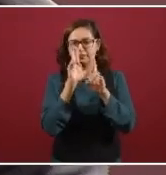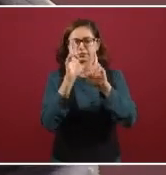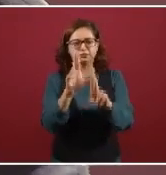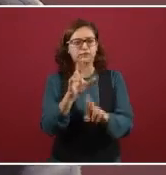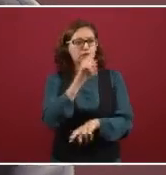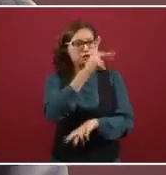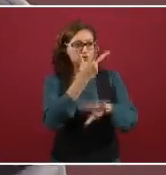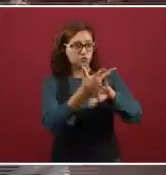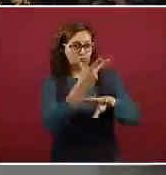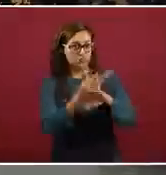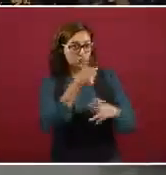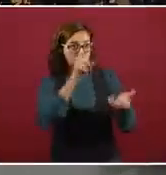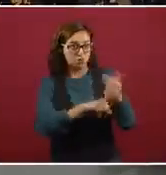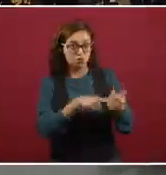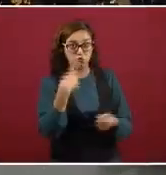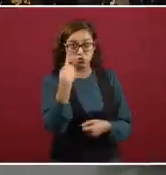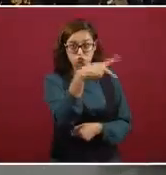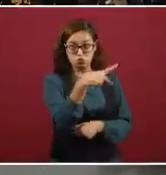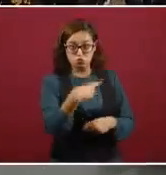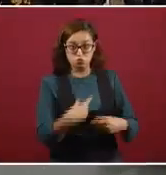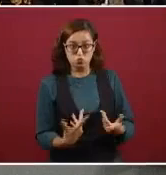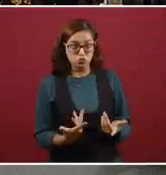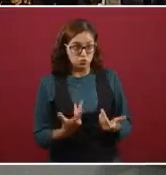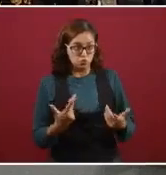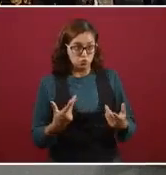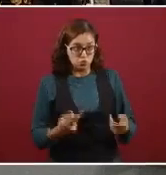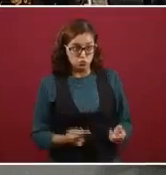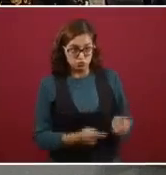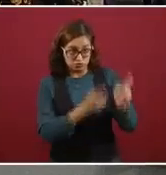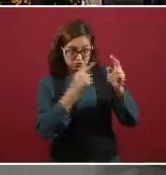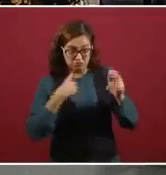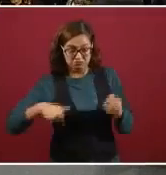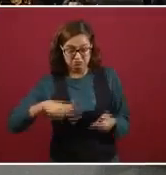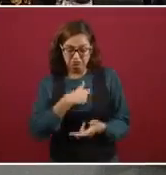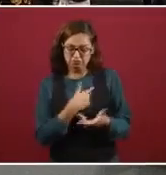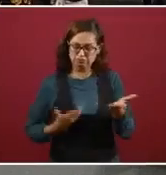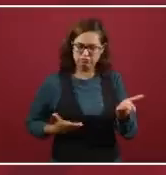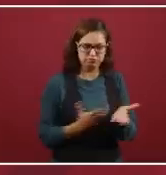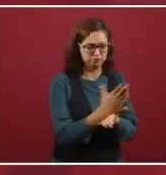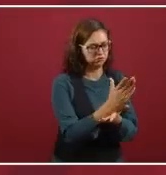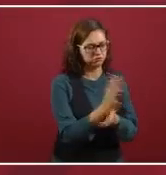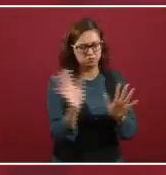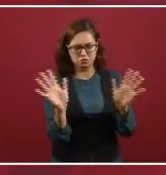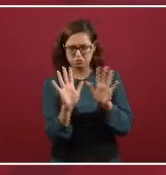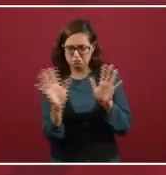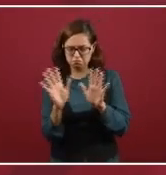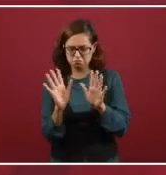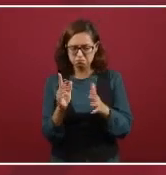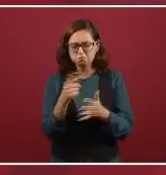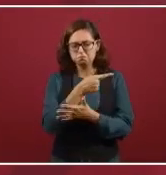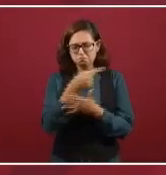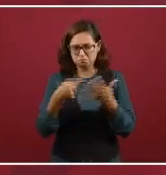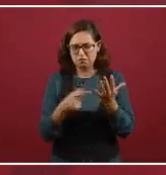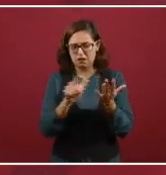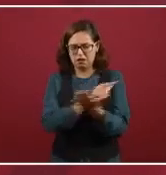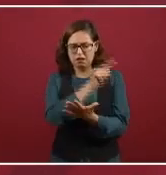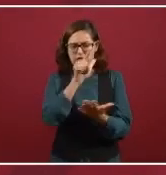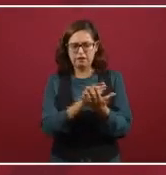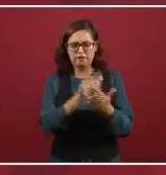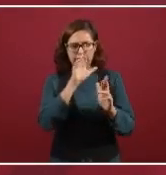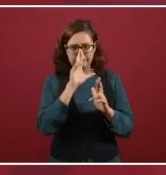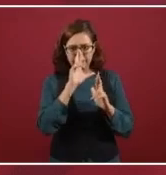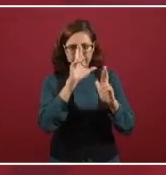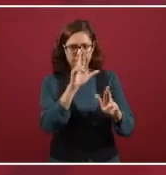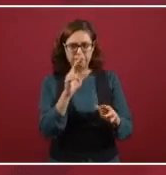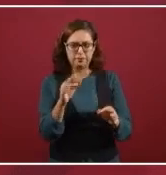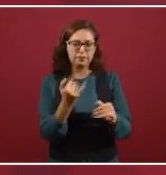interna de los Estados Unidos. Bueno, esto sería el informe hasta aquí y con esto daría yo paso